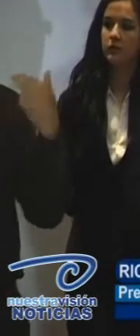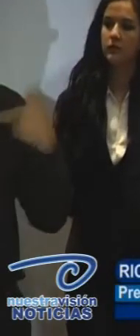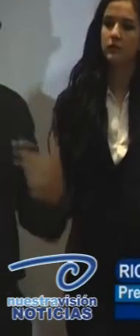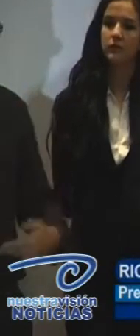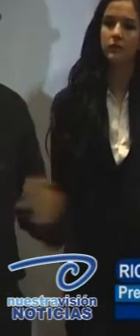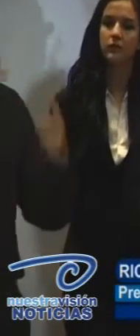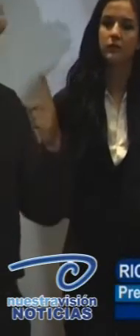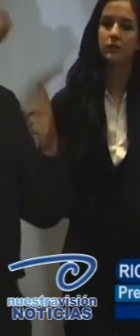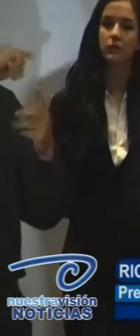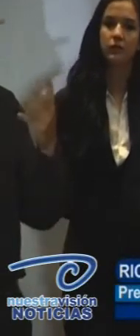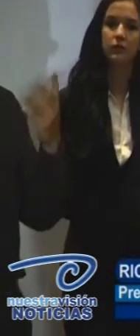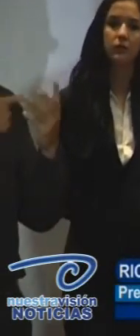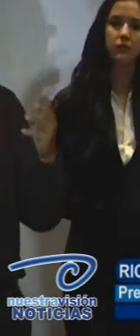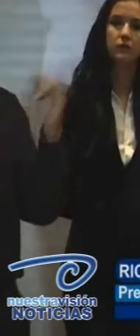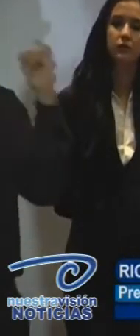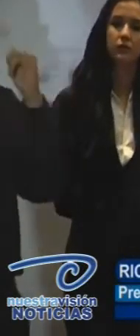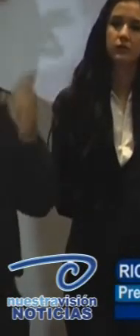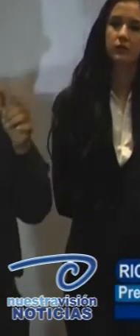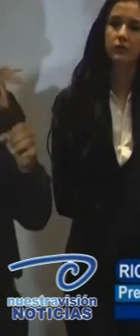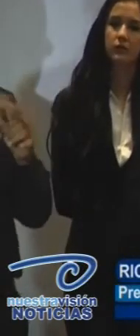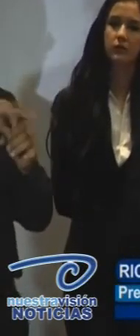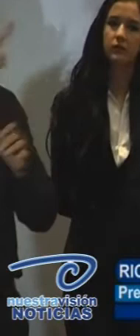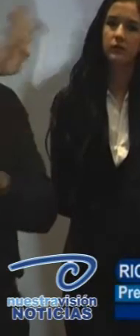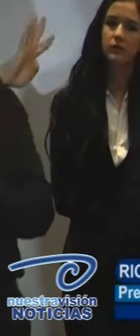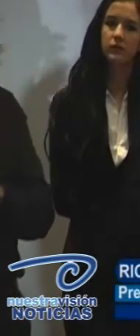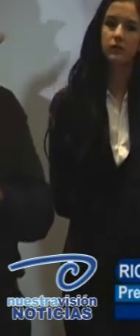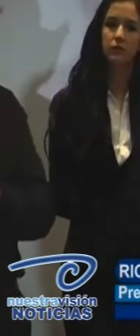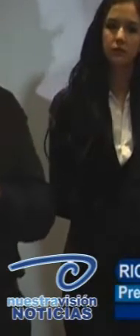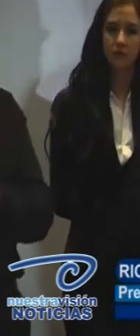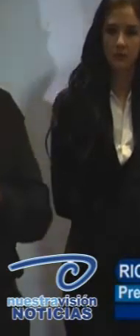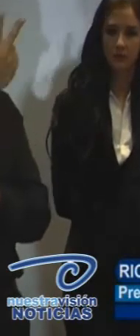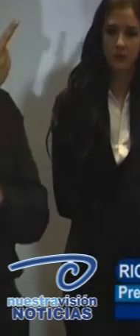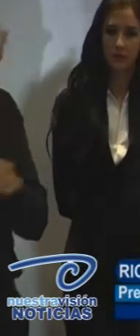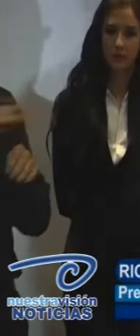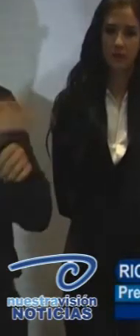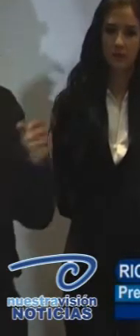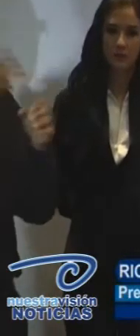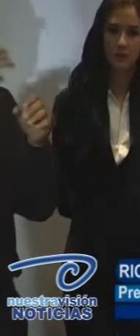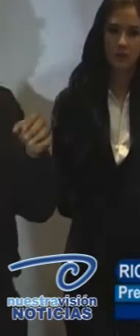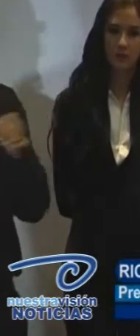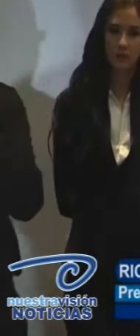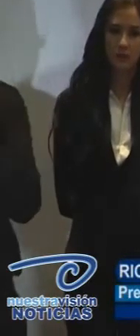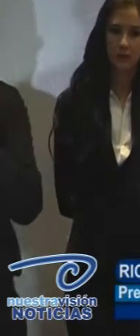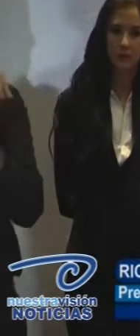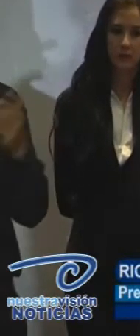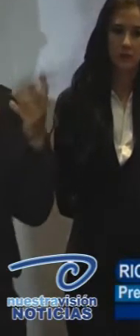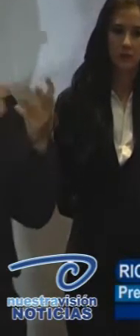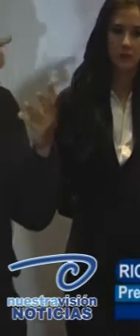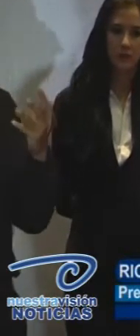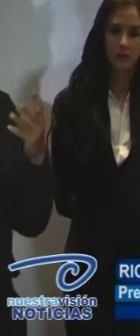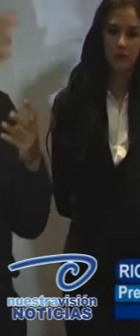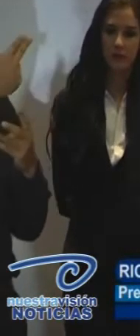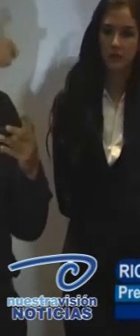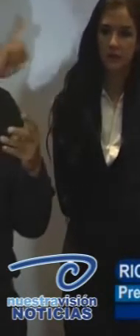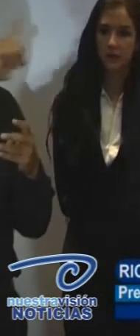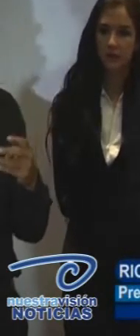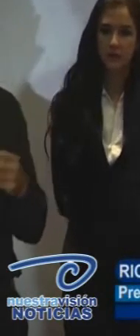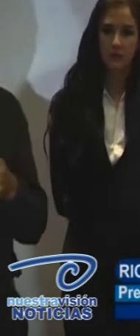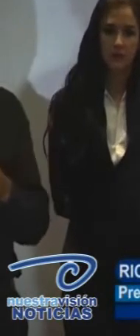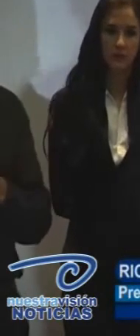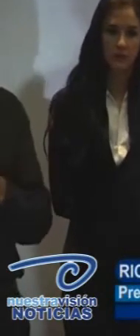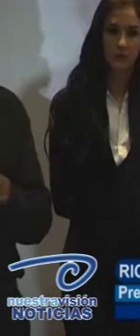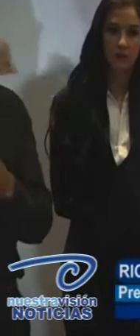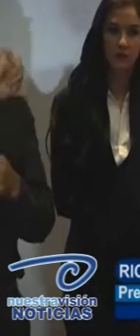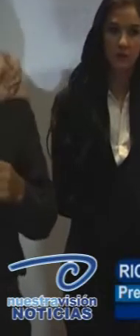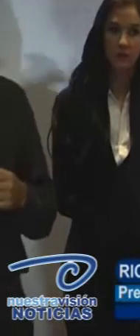El Instituto Electoral de Michoacán 482 debido al proceso electoral. El Itaimich 196 y los